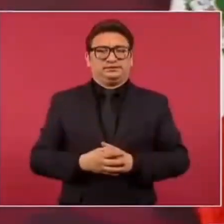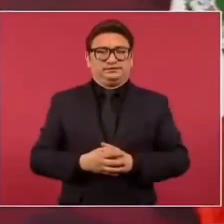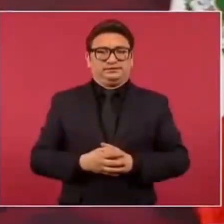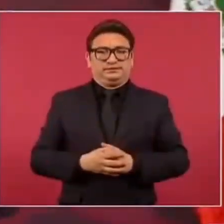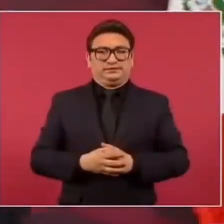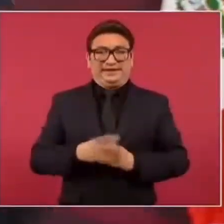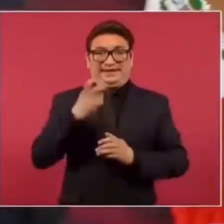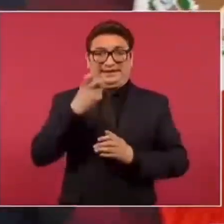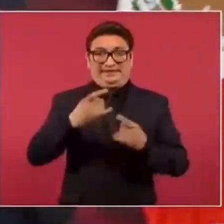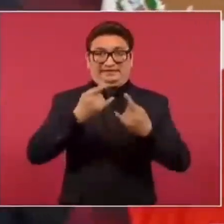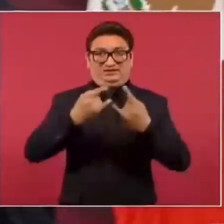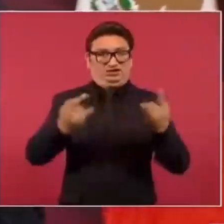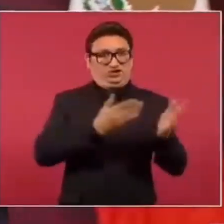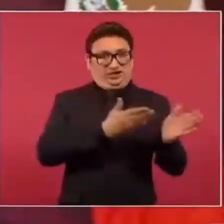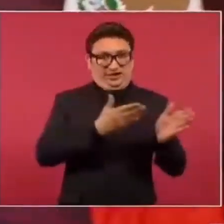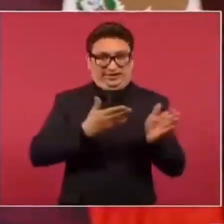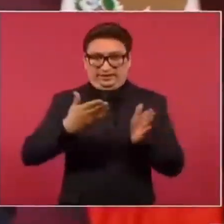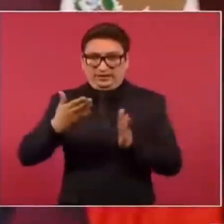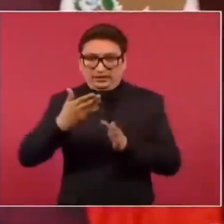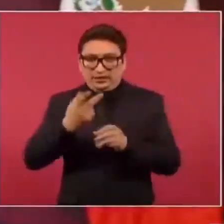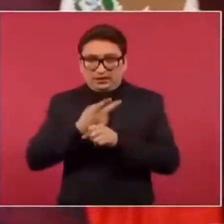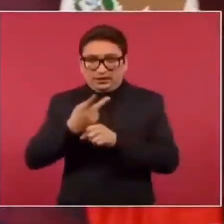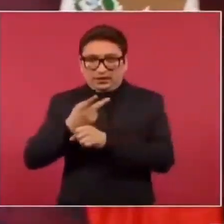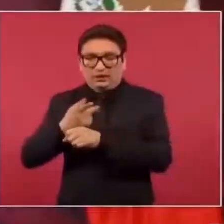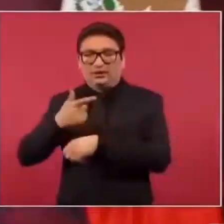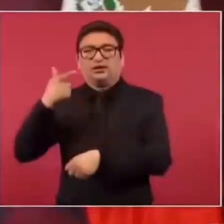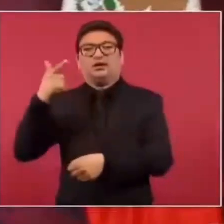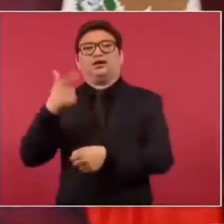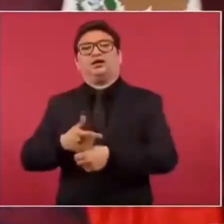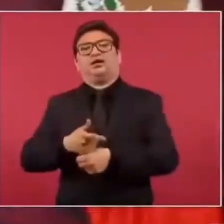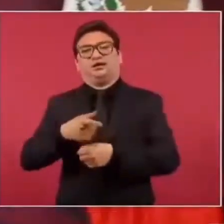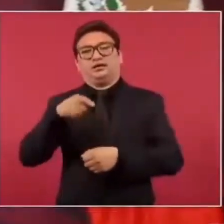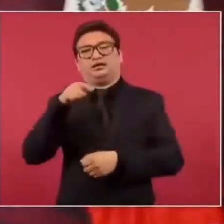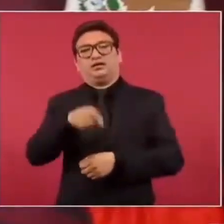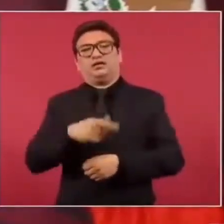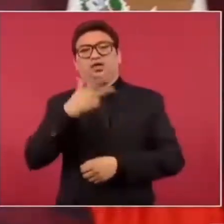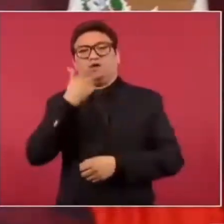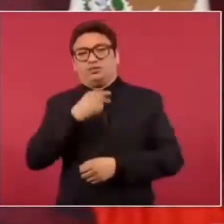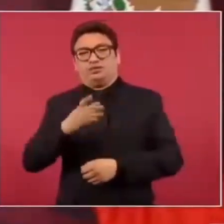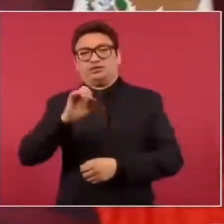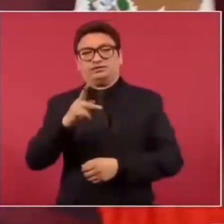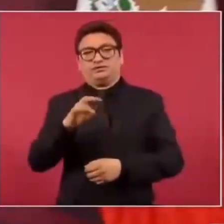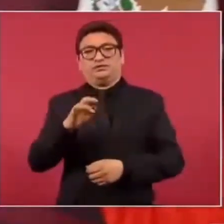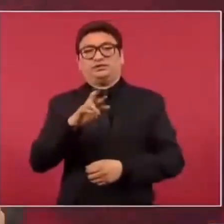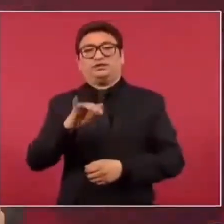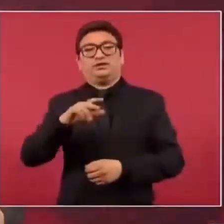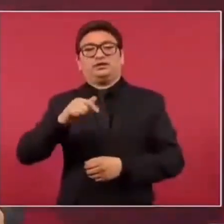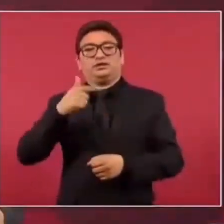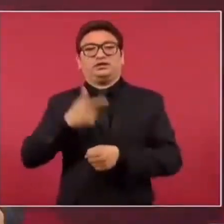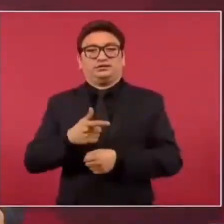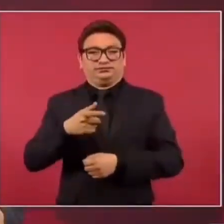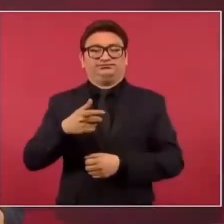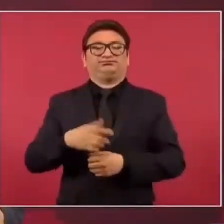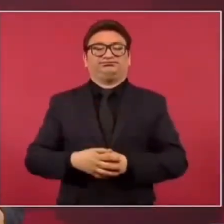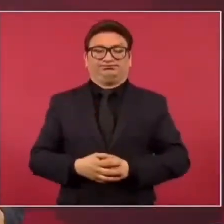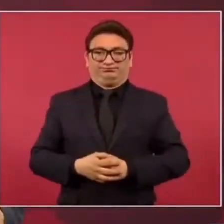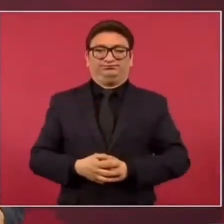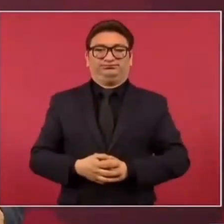después de eso, don Echeverría se descubre Cantarell,